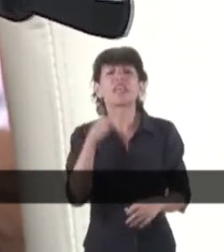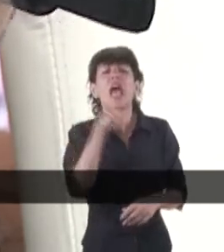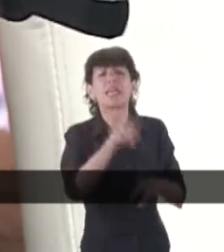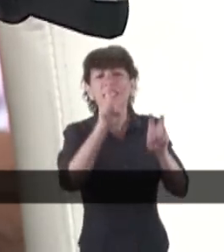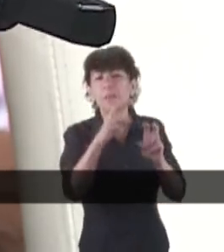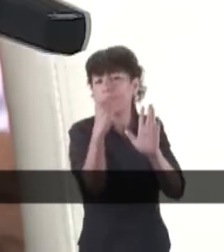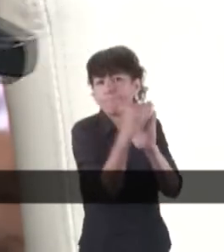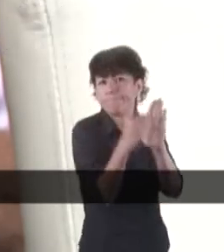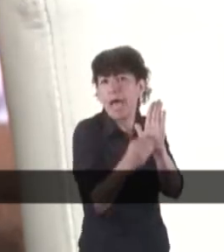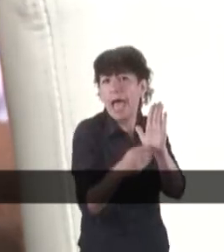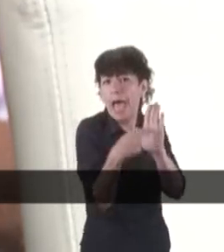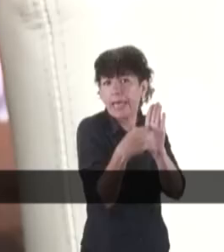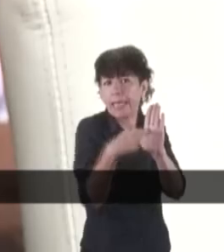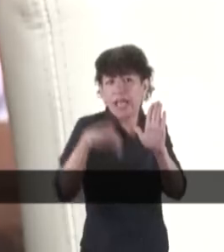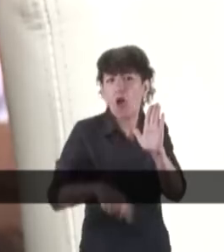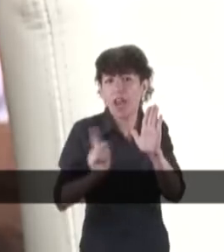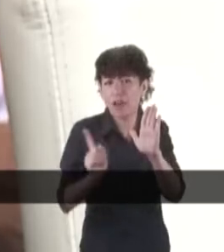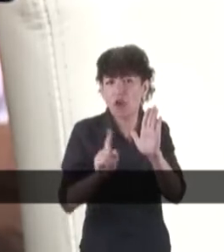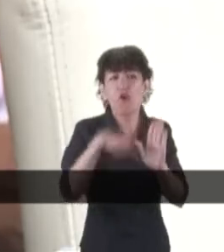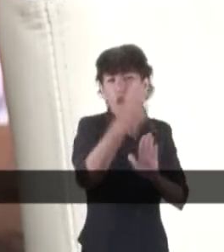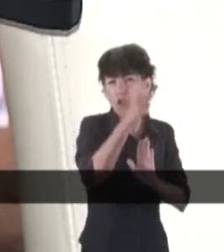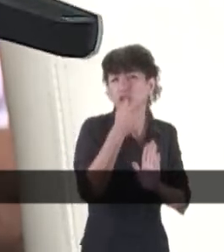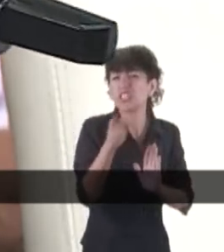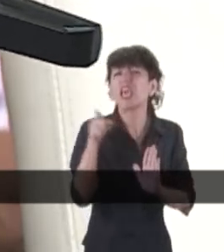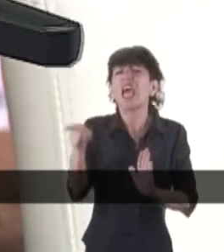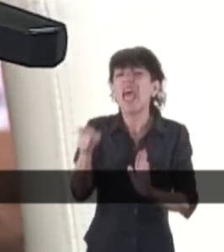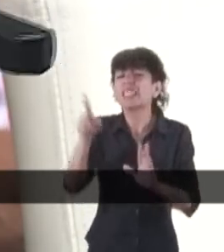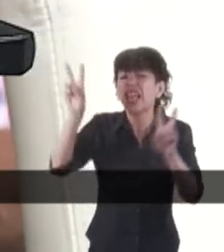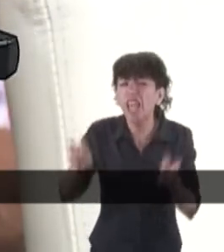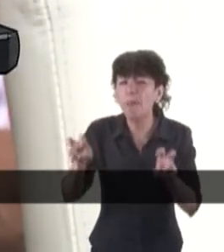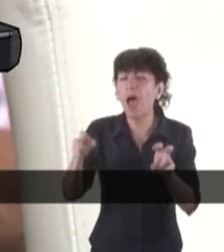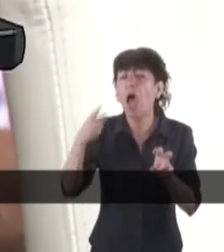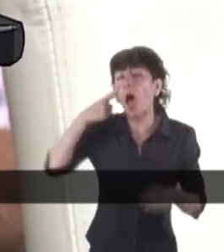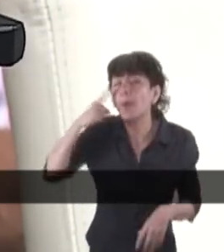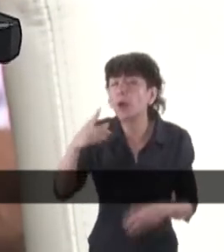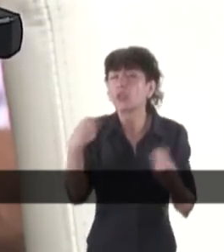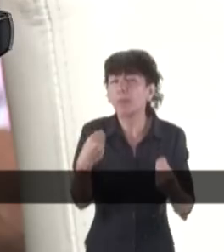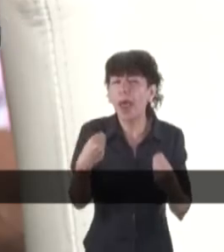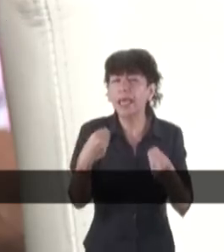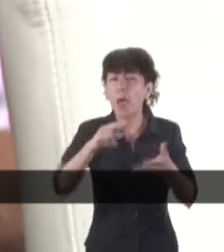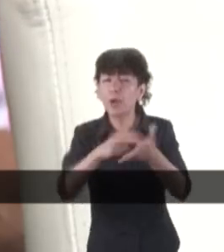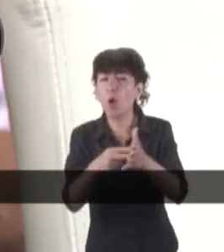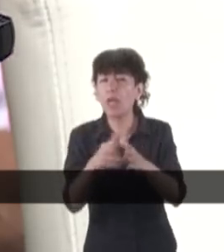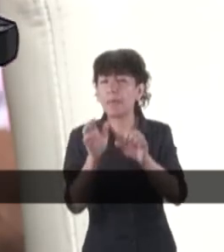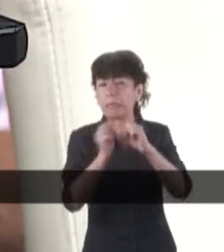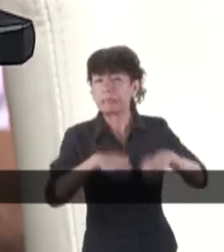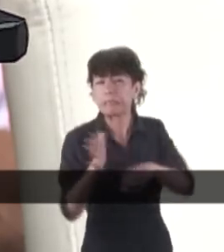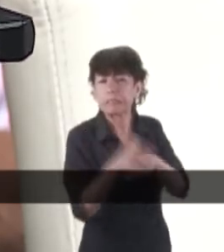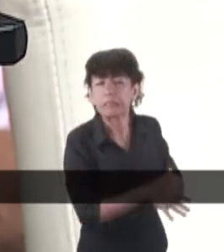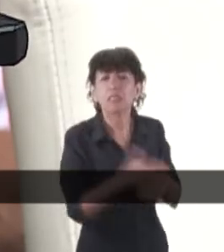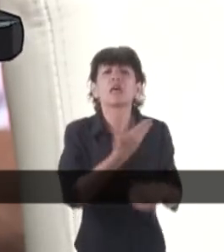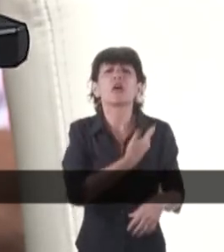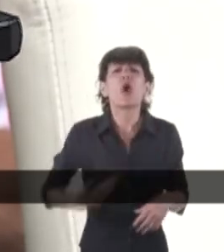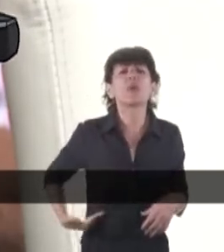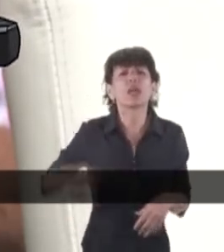en agenda, esto se usa para tapar cuestiones económicas, la grave crisis que atravesamos y demás? ¿Cuál es la respuesta que tiene el